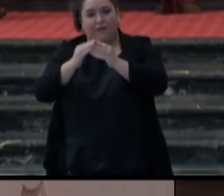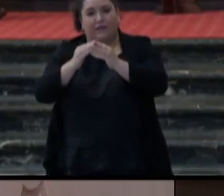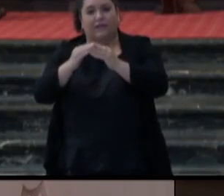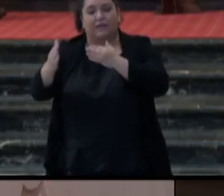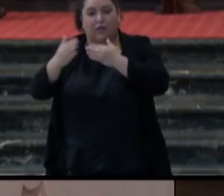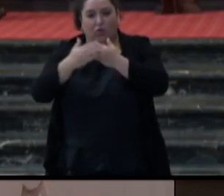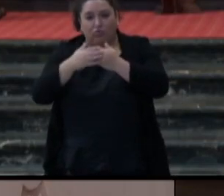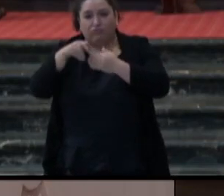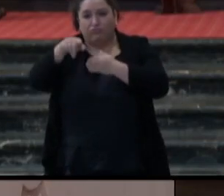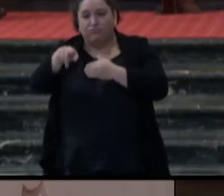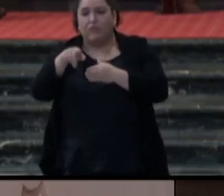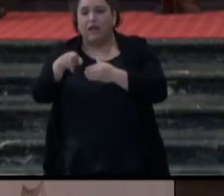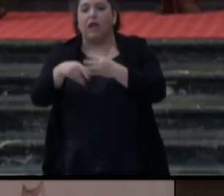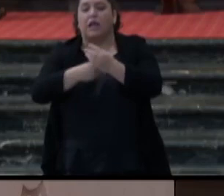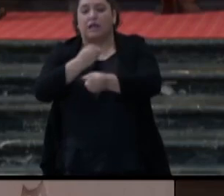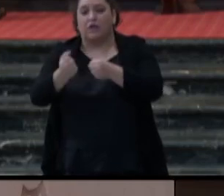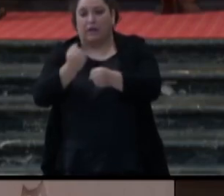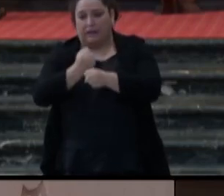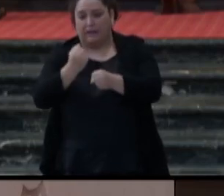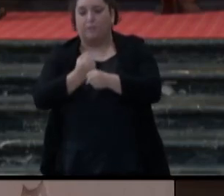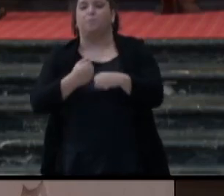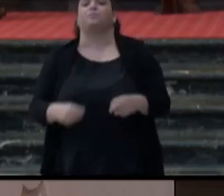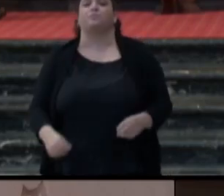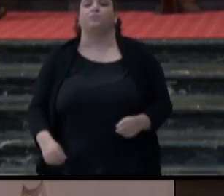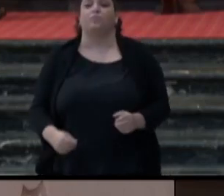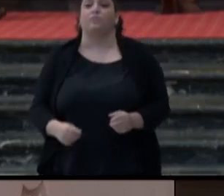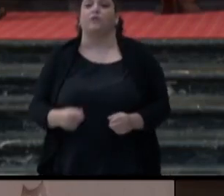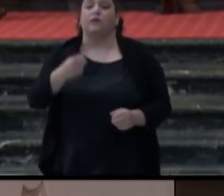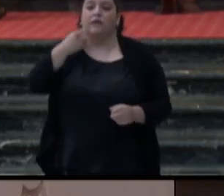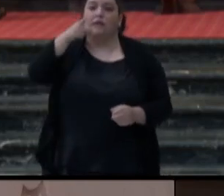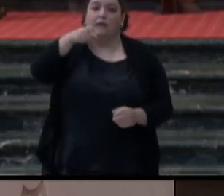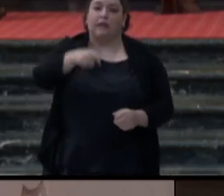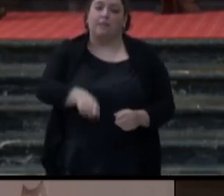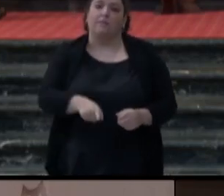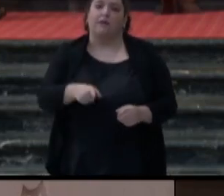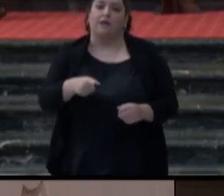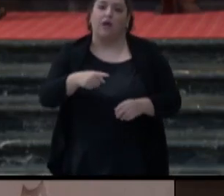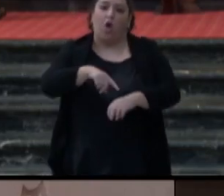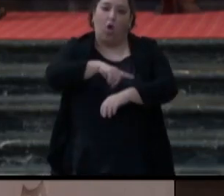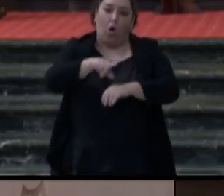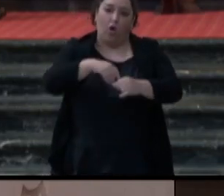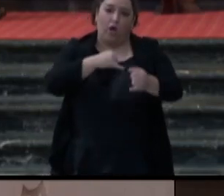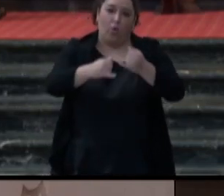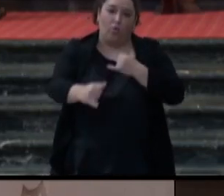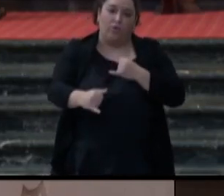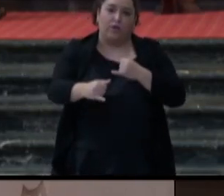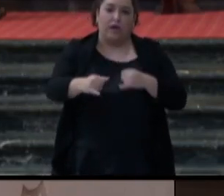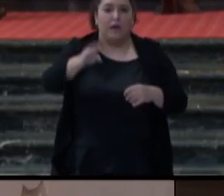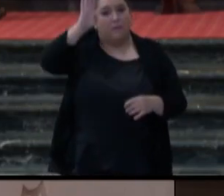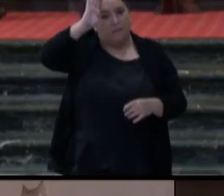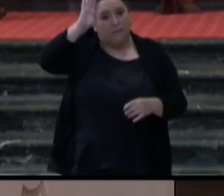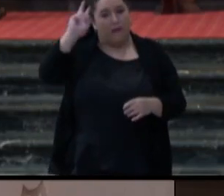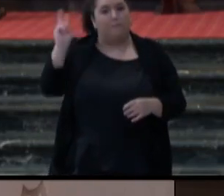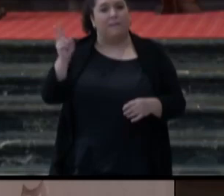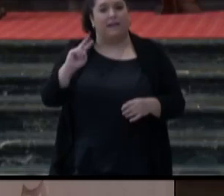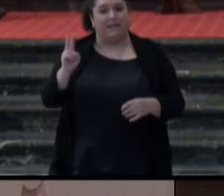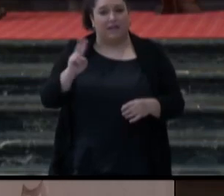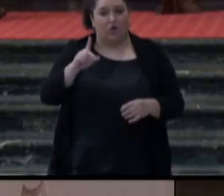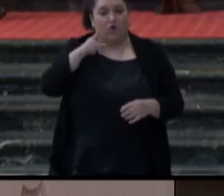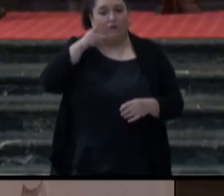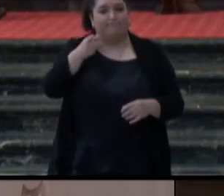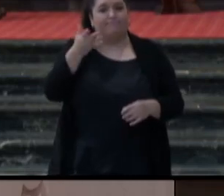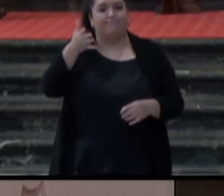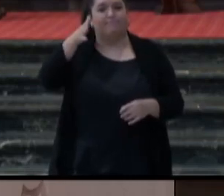lié y tuvimos también en las últimas horas del Papa Benedicto que murió